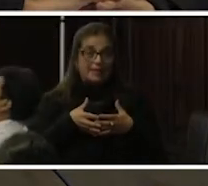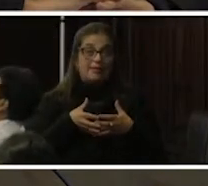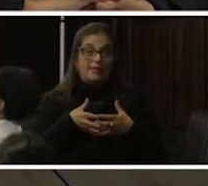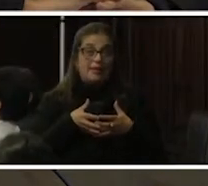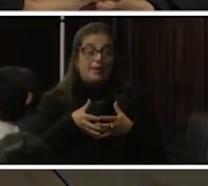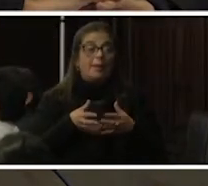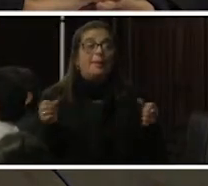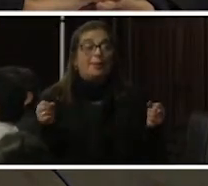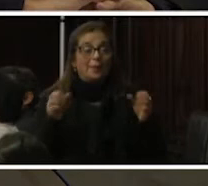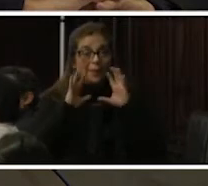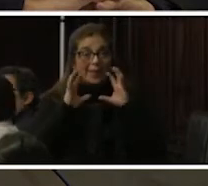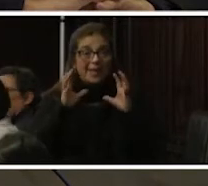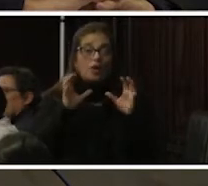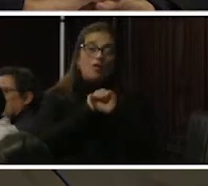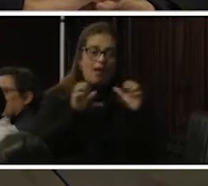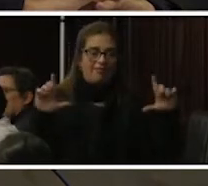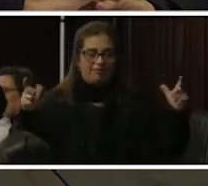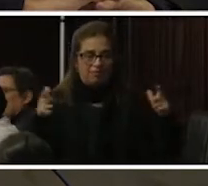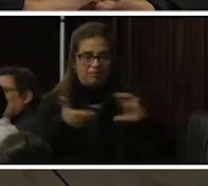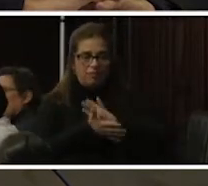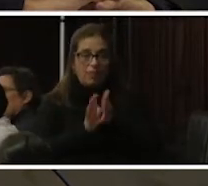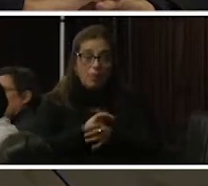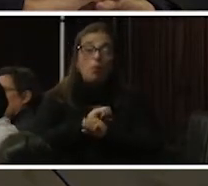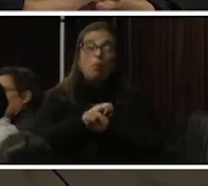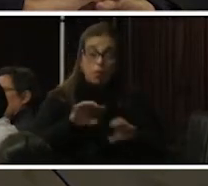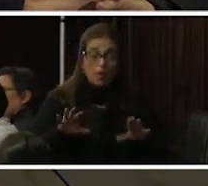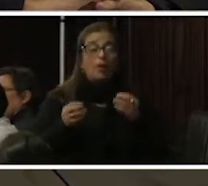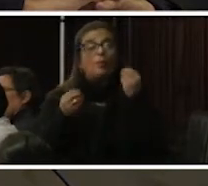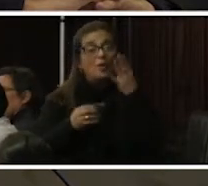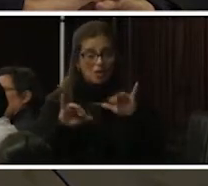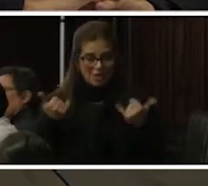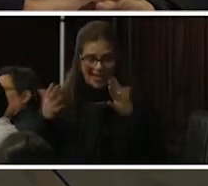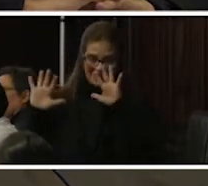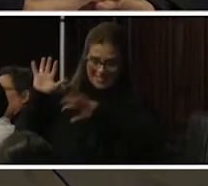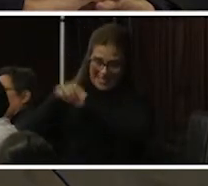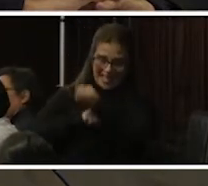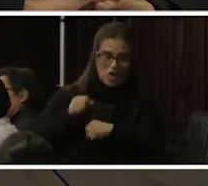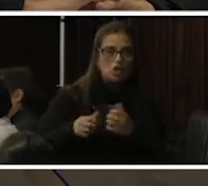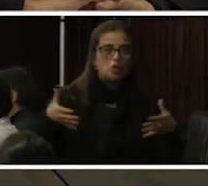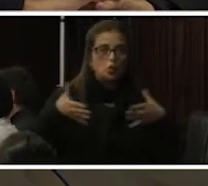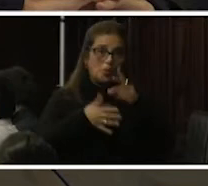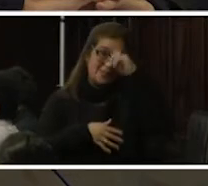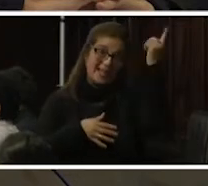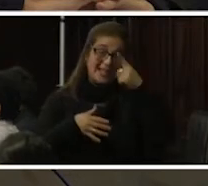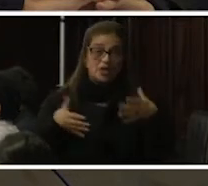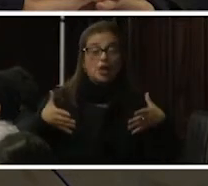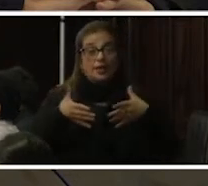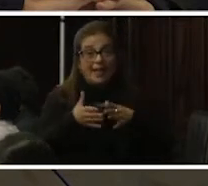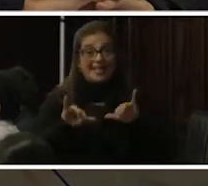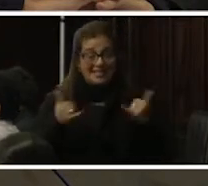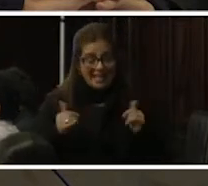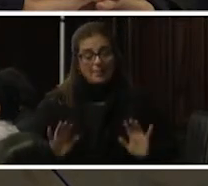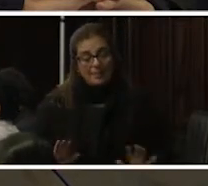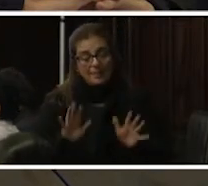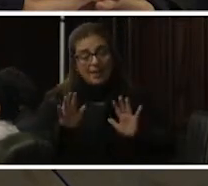alarmante riesgo de desaparición. Para esto, desde hace más de una década, la comunidad internacional en su conjunto viene realizando